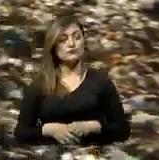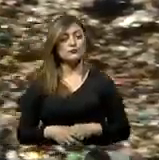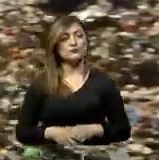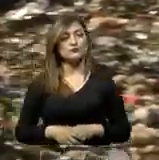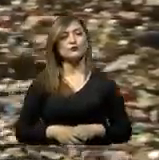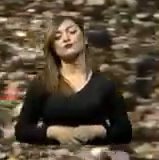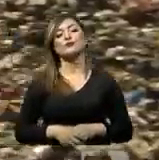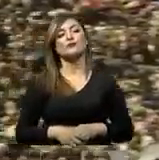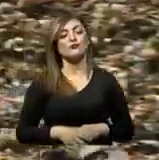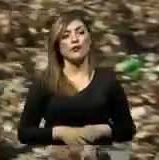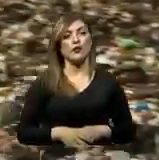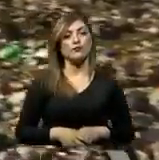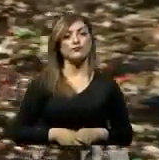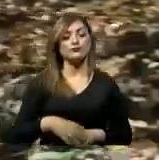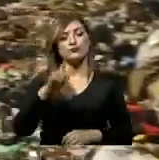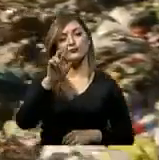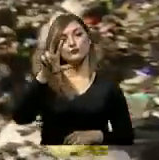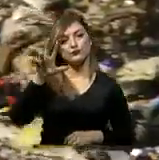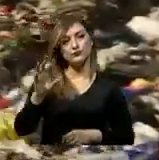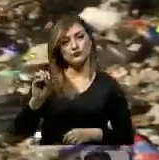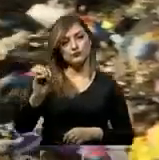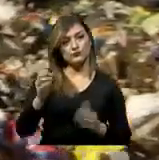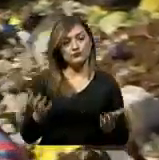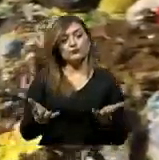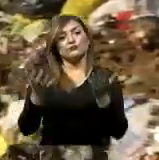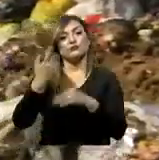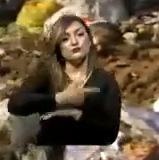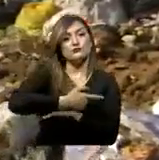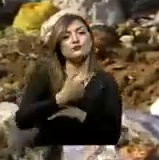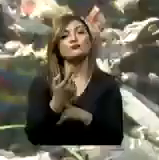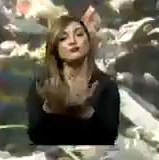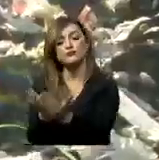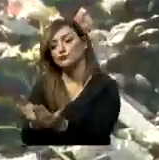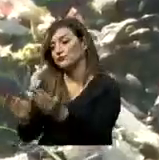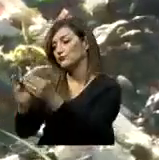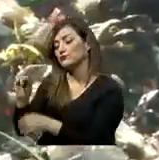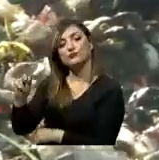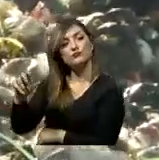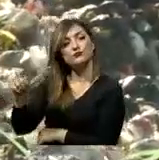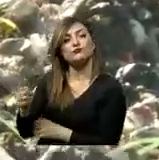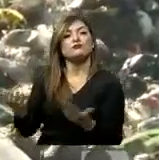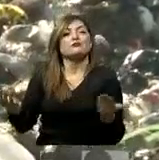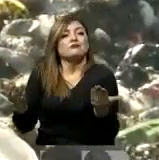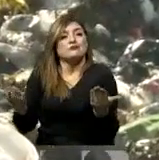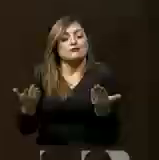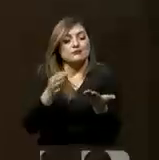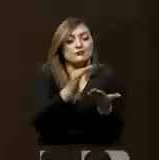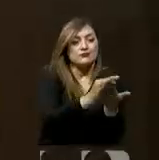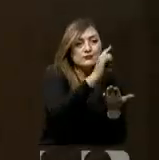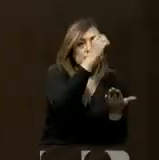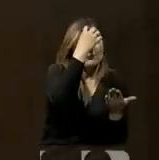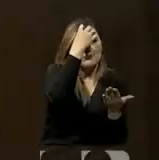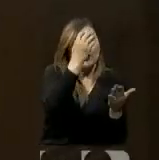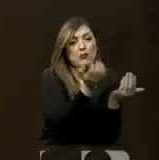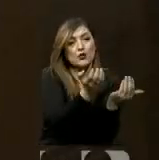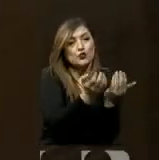son alrededor de 130 toneladas diarias las que recibe el relleno sanitario de el inga provenientes del cantón rumiñahui es un